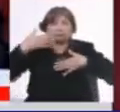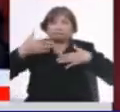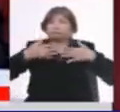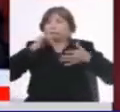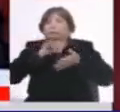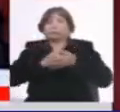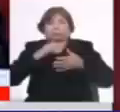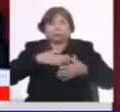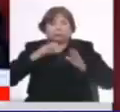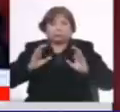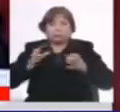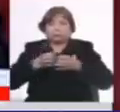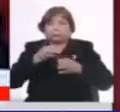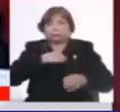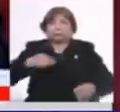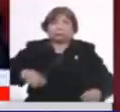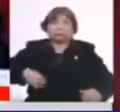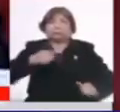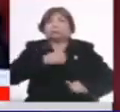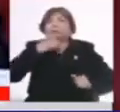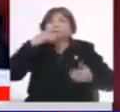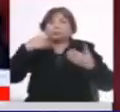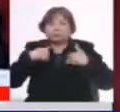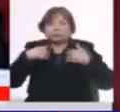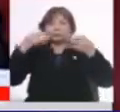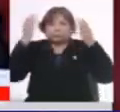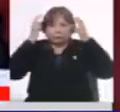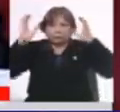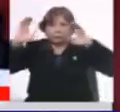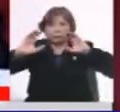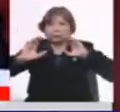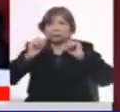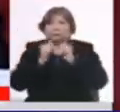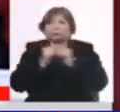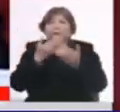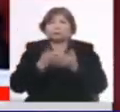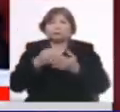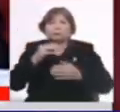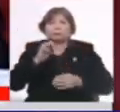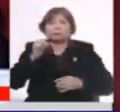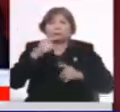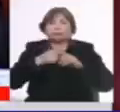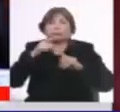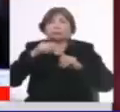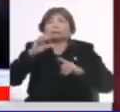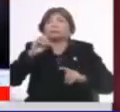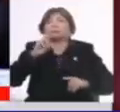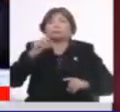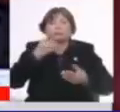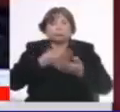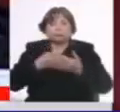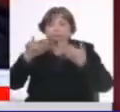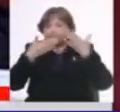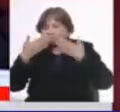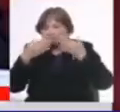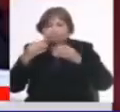no, en el Consejo al Ministerio del Interior, que tiene que coordinar con Relaciones Exteriores, no, para